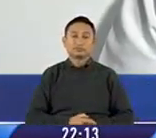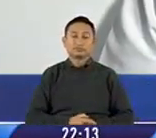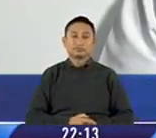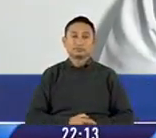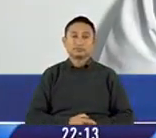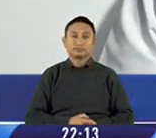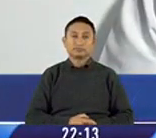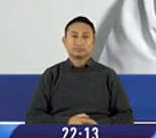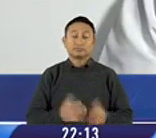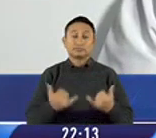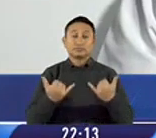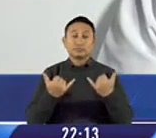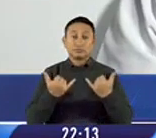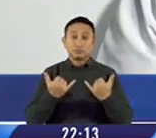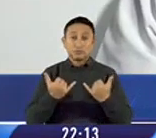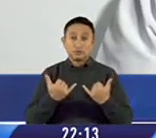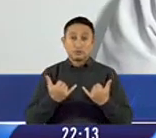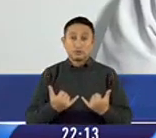Hoy en día,